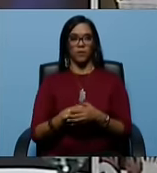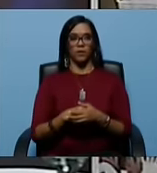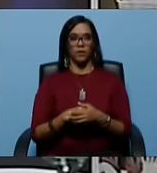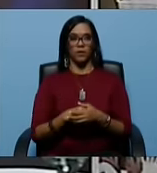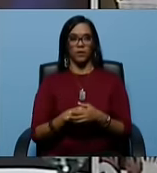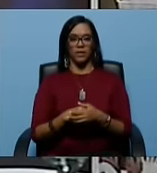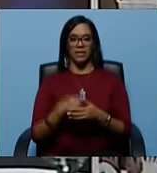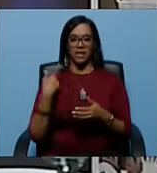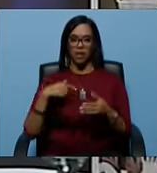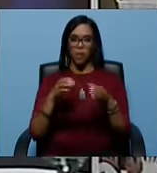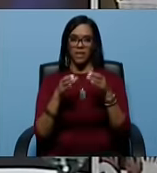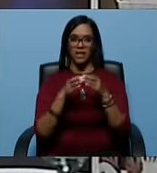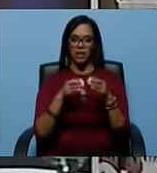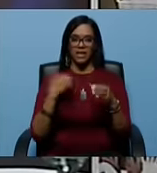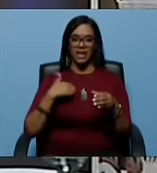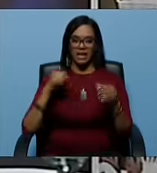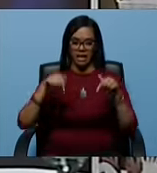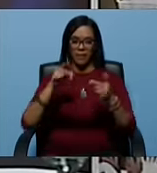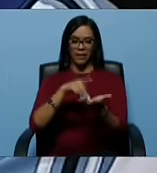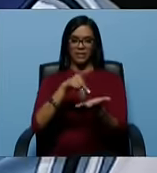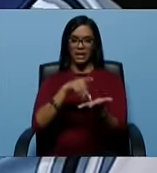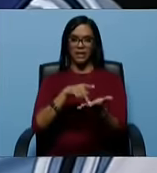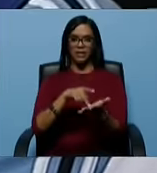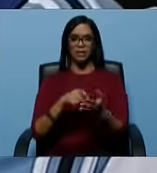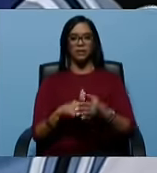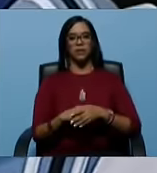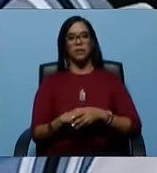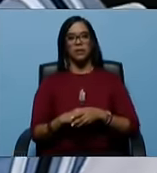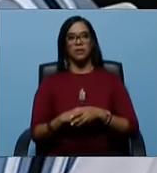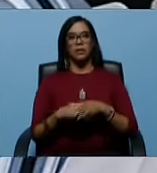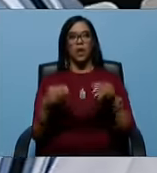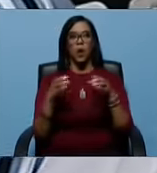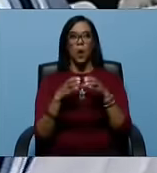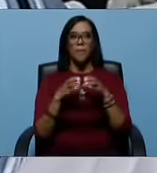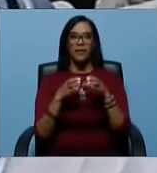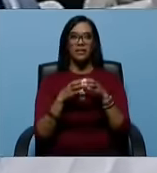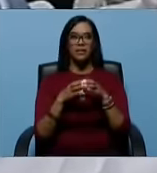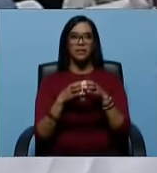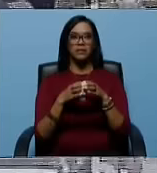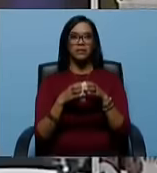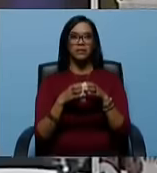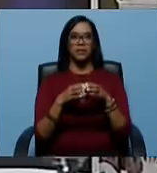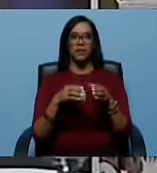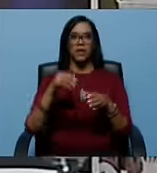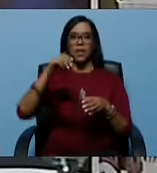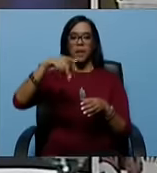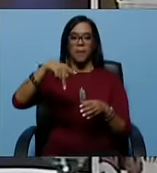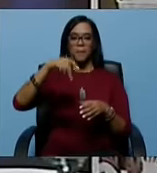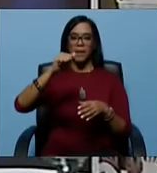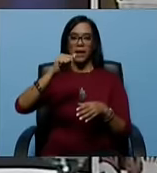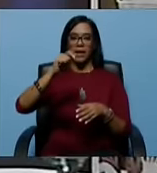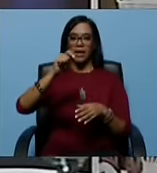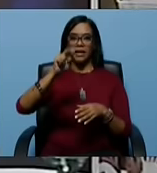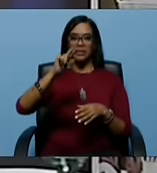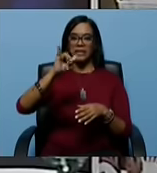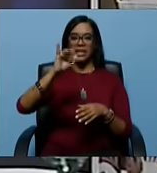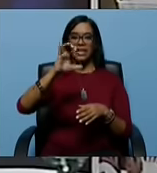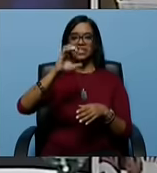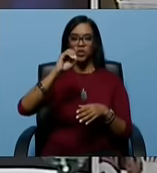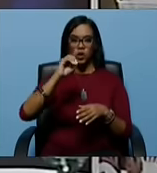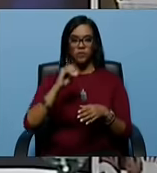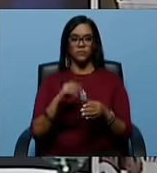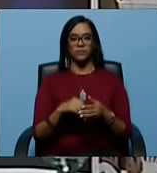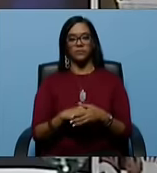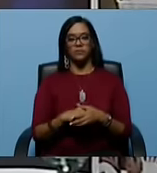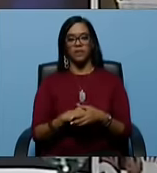presentes, ¿verdad? Están los compañeros Patricio Pasek, José